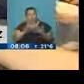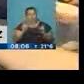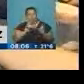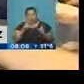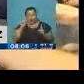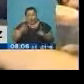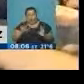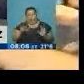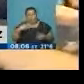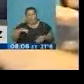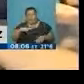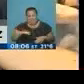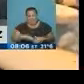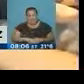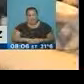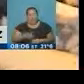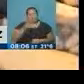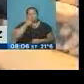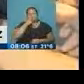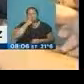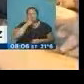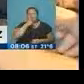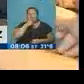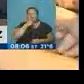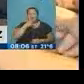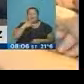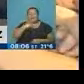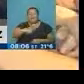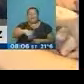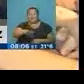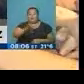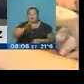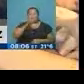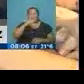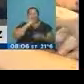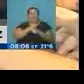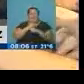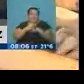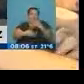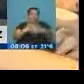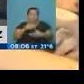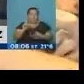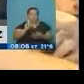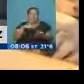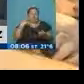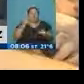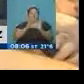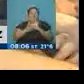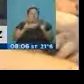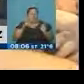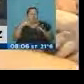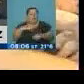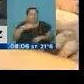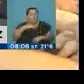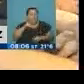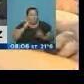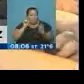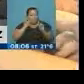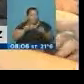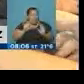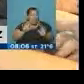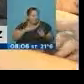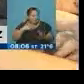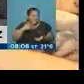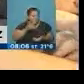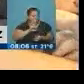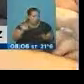es lo que corresponde hacer cuando se está llevando adelante una función, no hay que hacer ninguna otra cosa que no sea lo que corresponde y